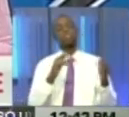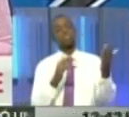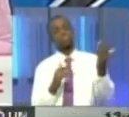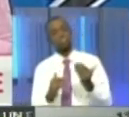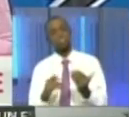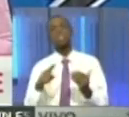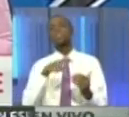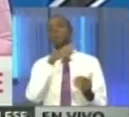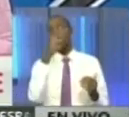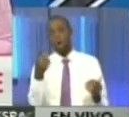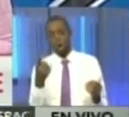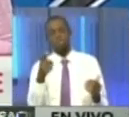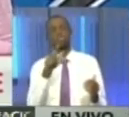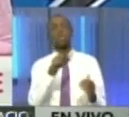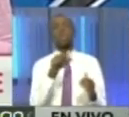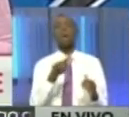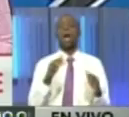Estanque.